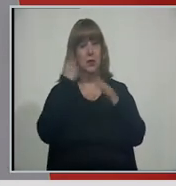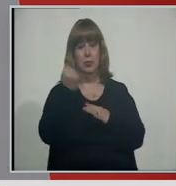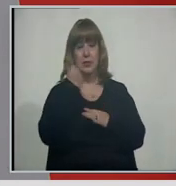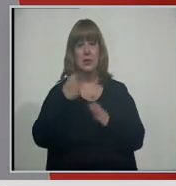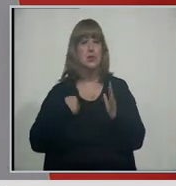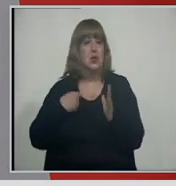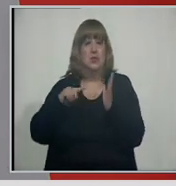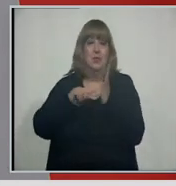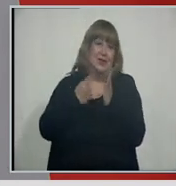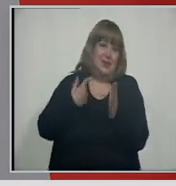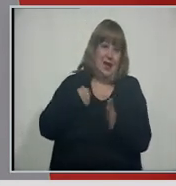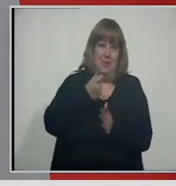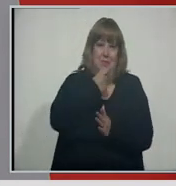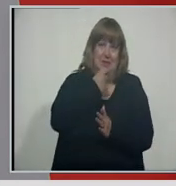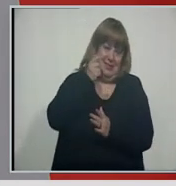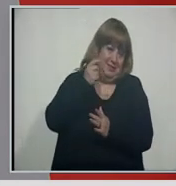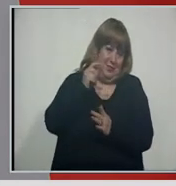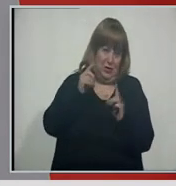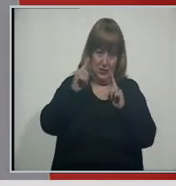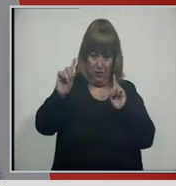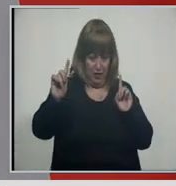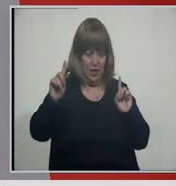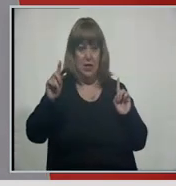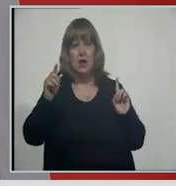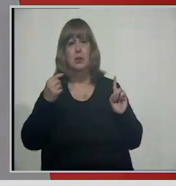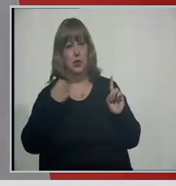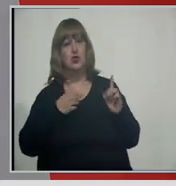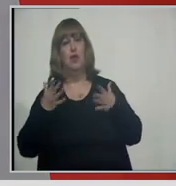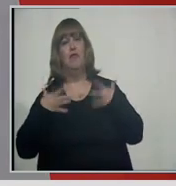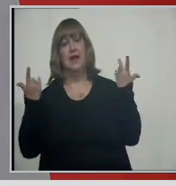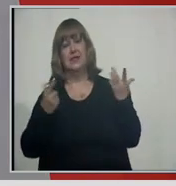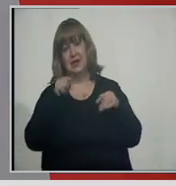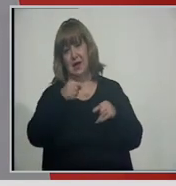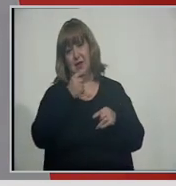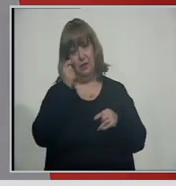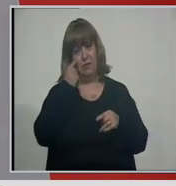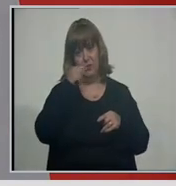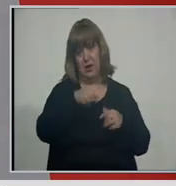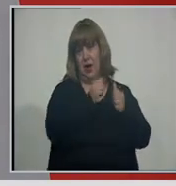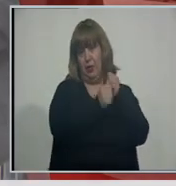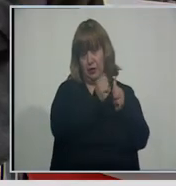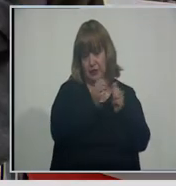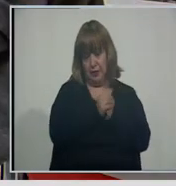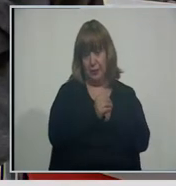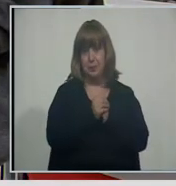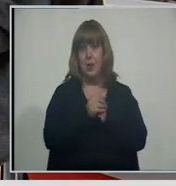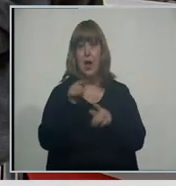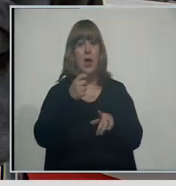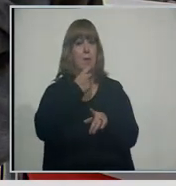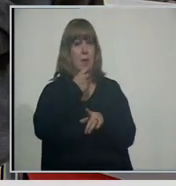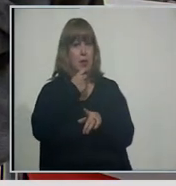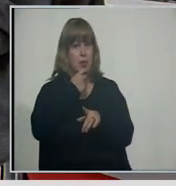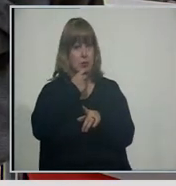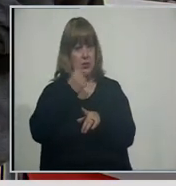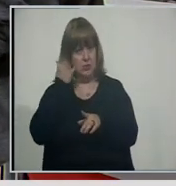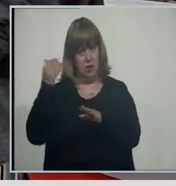mi ciudad de mi lugar si yo estaría feliz viendo acá en rozar en cualquier lado de perú sabes que los últimos años en dos ha tenido una gran afluencia